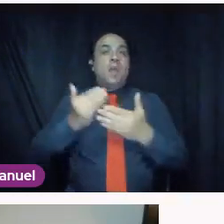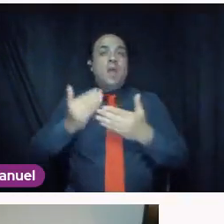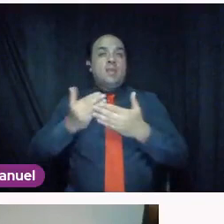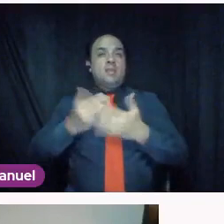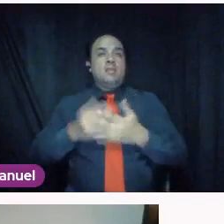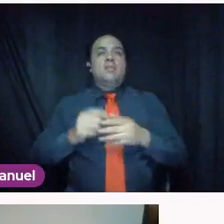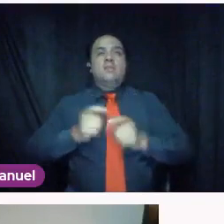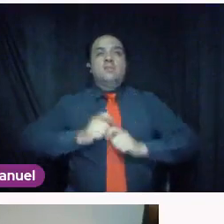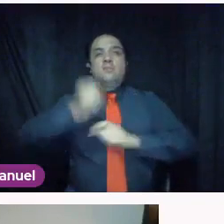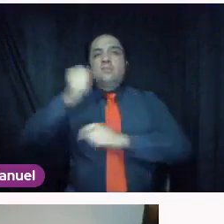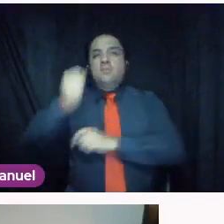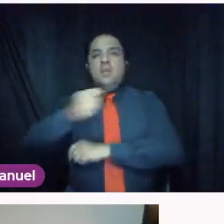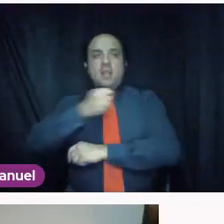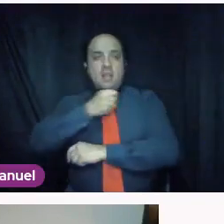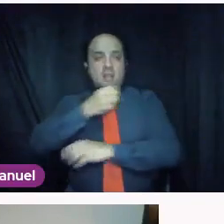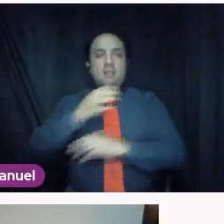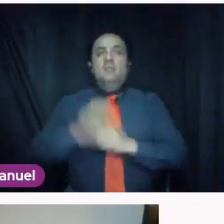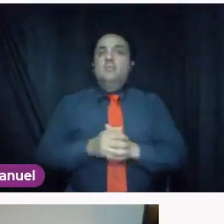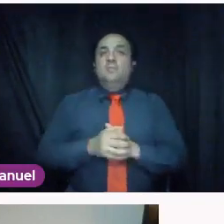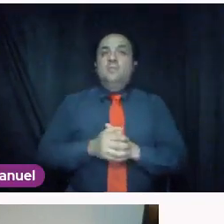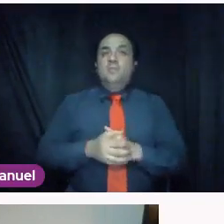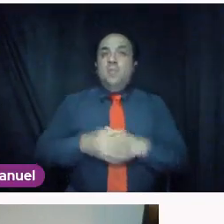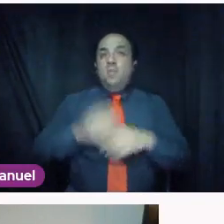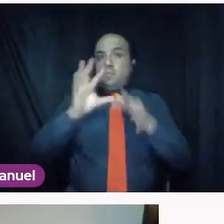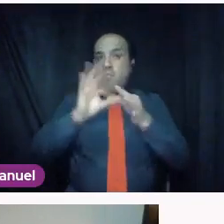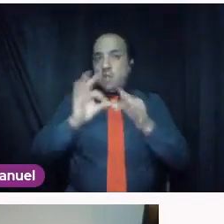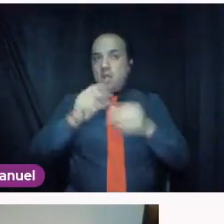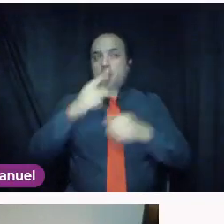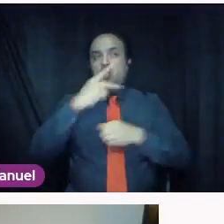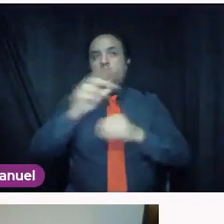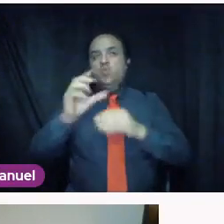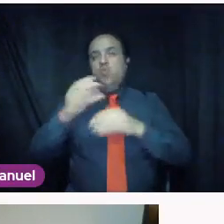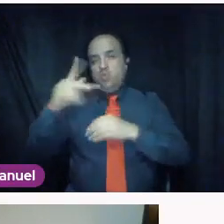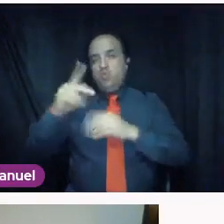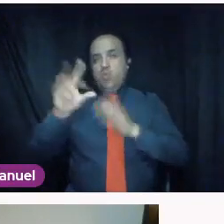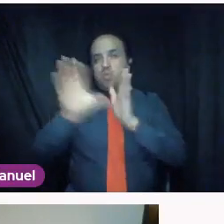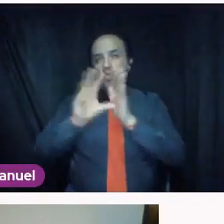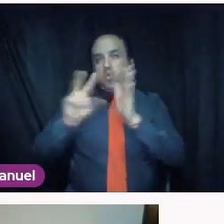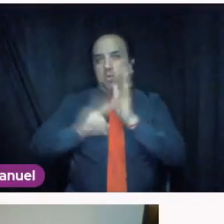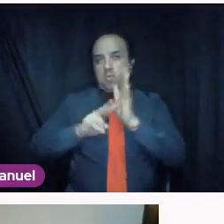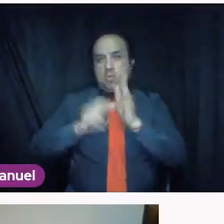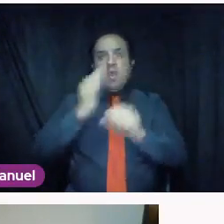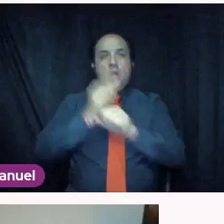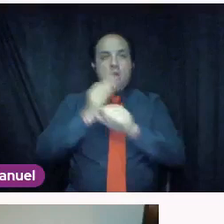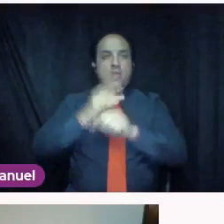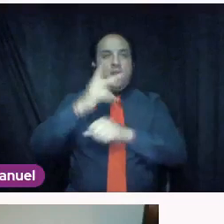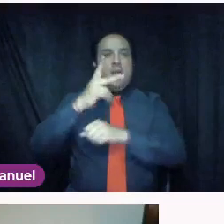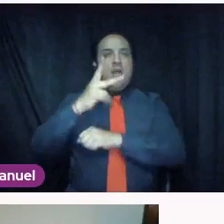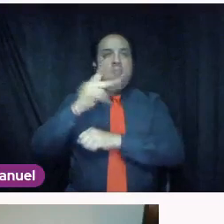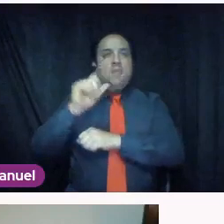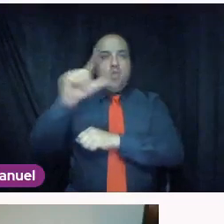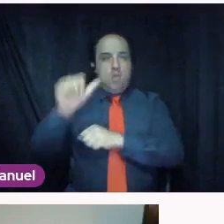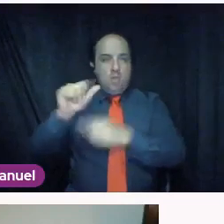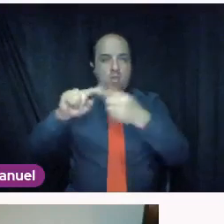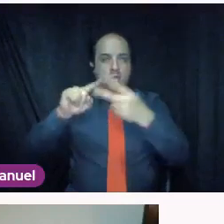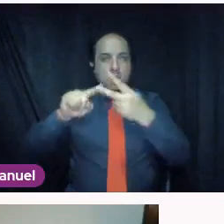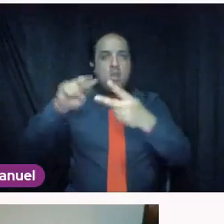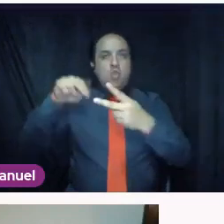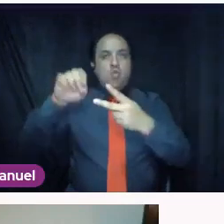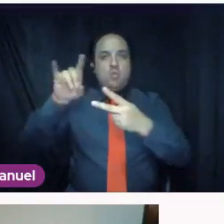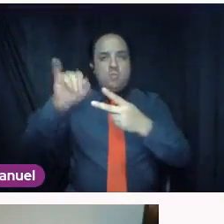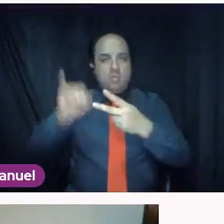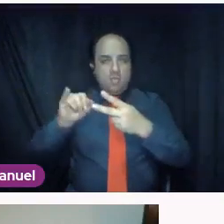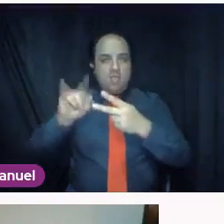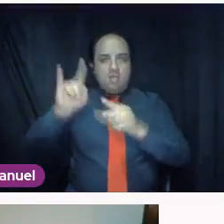leer su semblanza curricular y bueno, para esto también bajo a mi compañera Paola y a Noemí, que nos estará acompañando